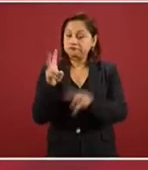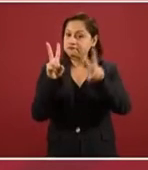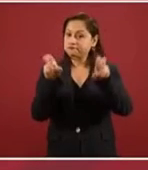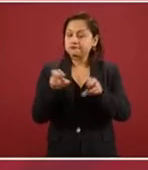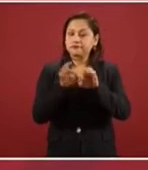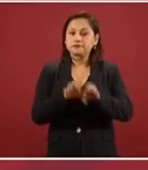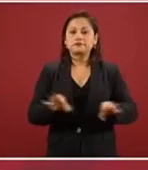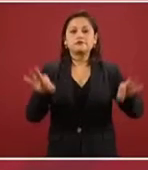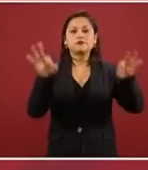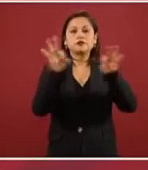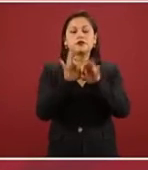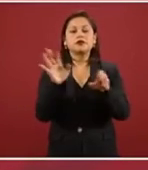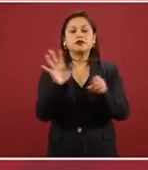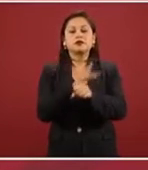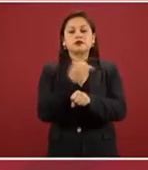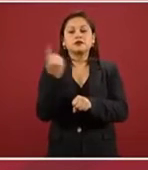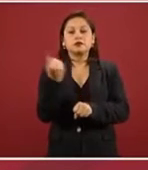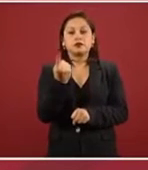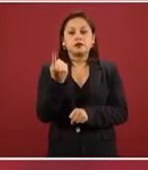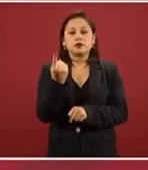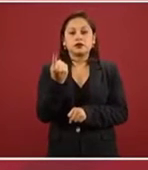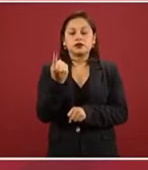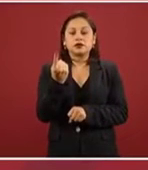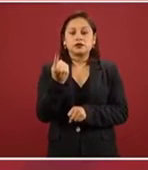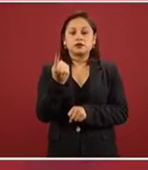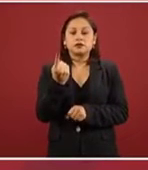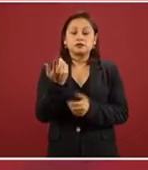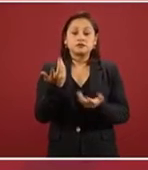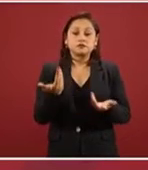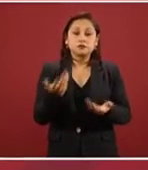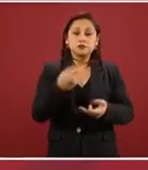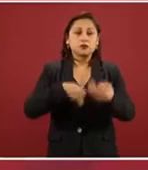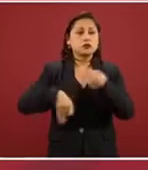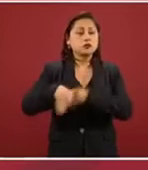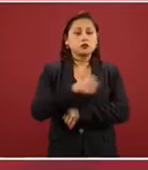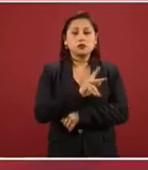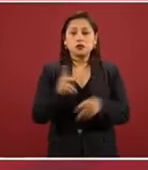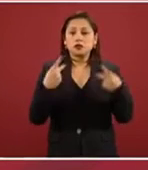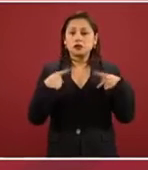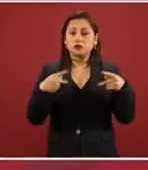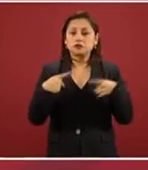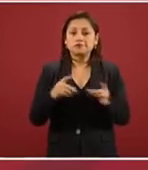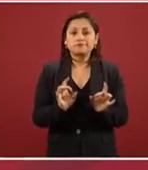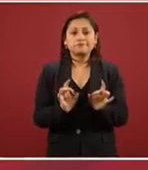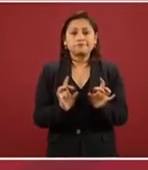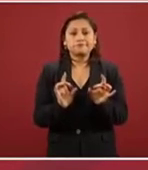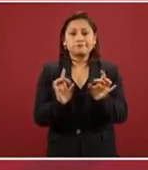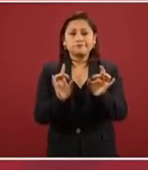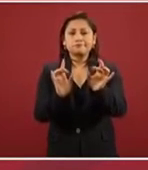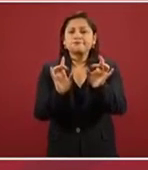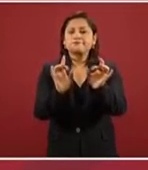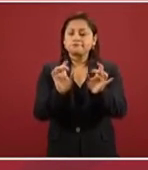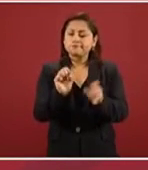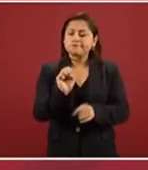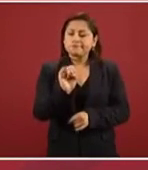estamos expuestos a eventos que pueden